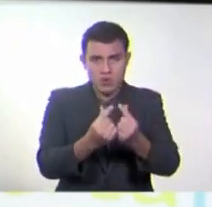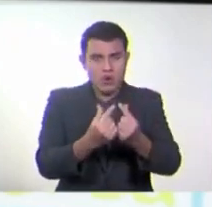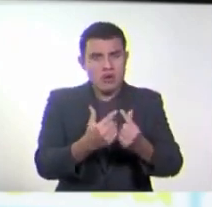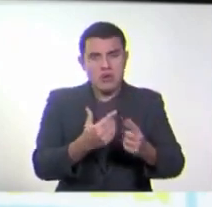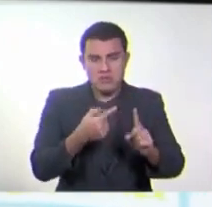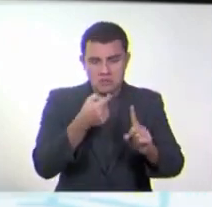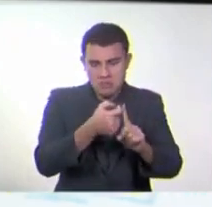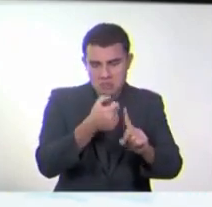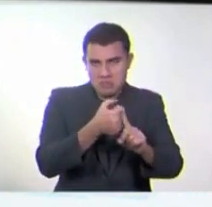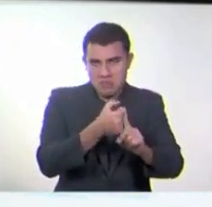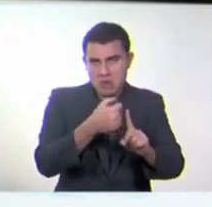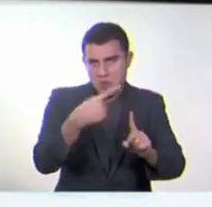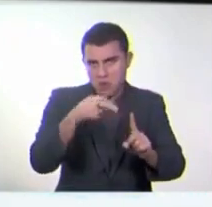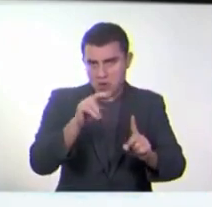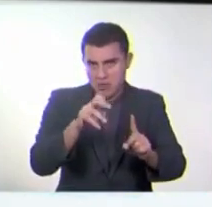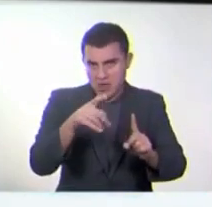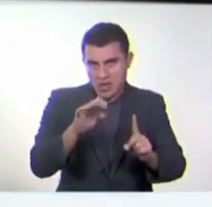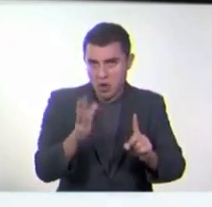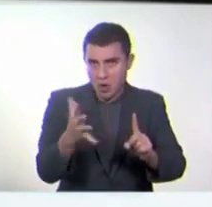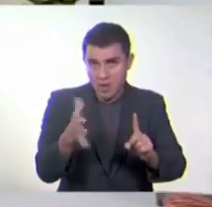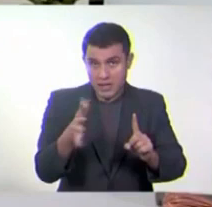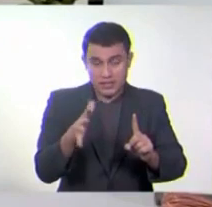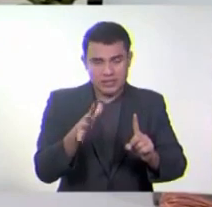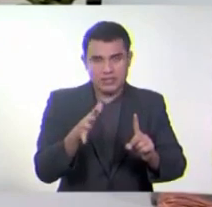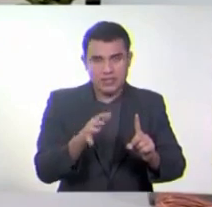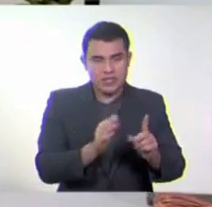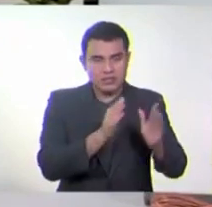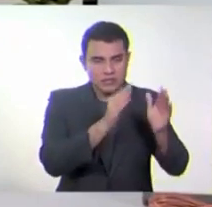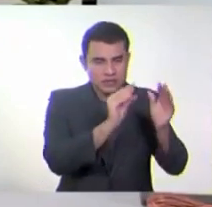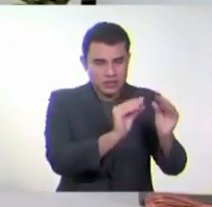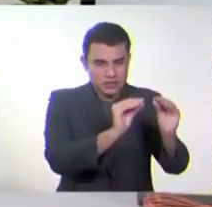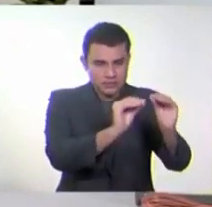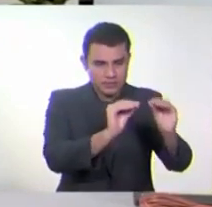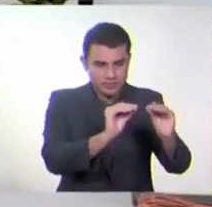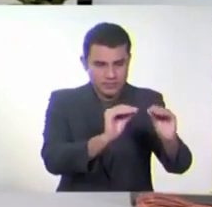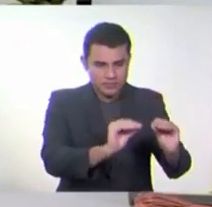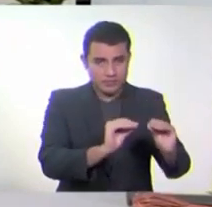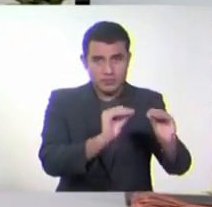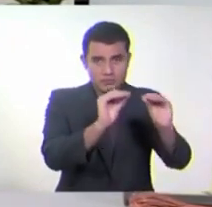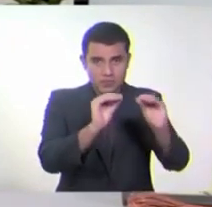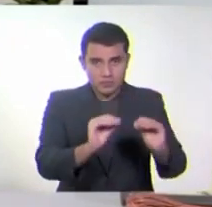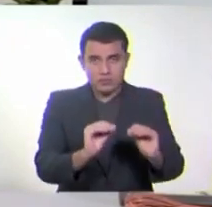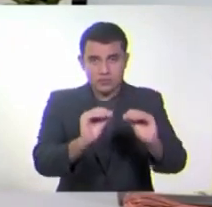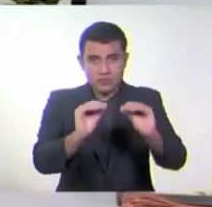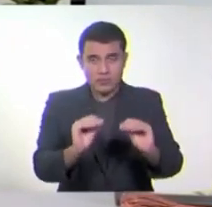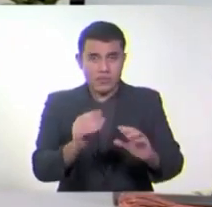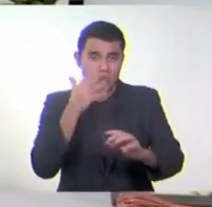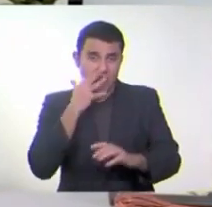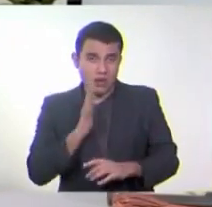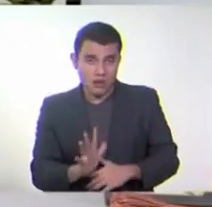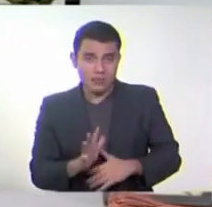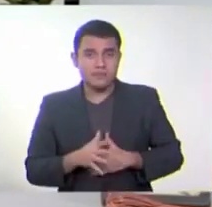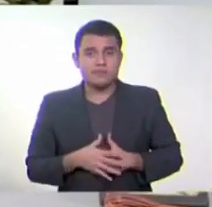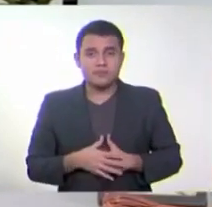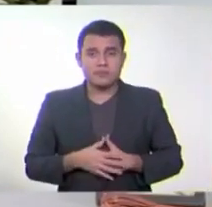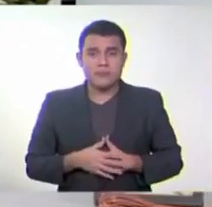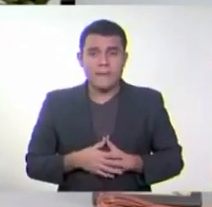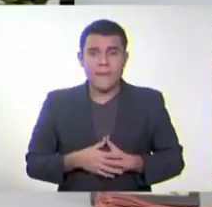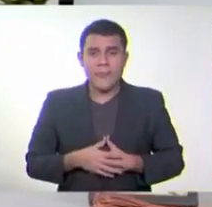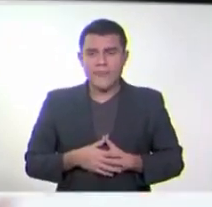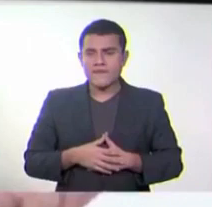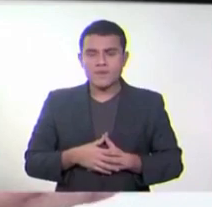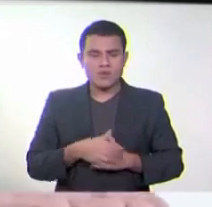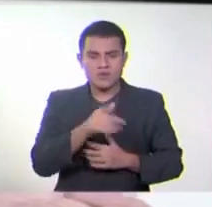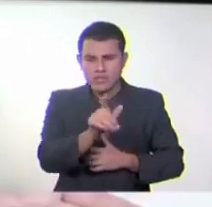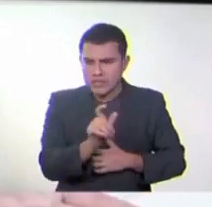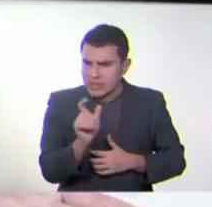propiedades o similares propiedades y así sucesivamente. Pero si llegaba a alguna casilla en la